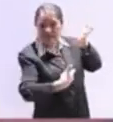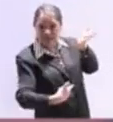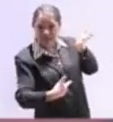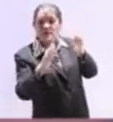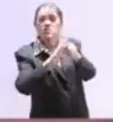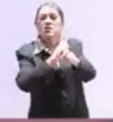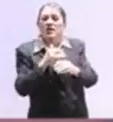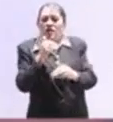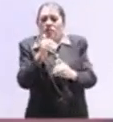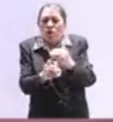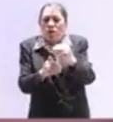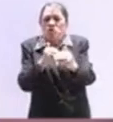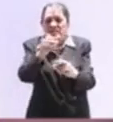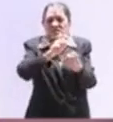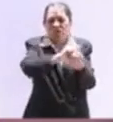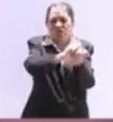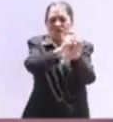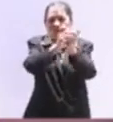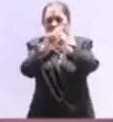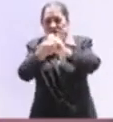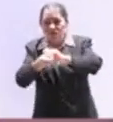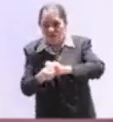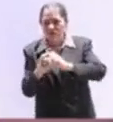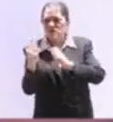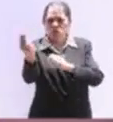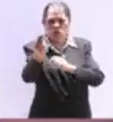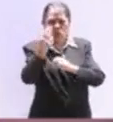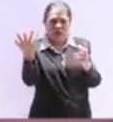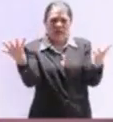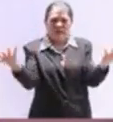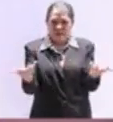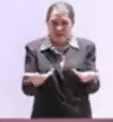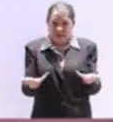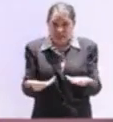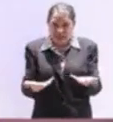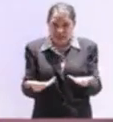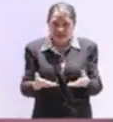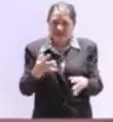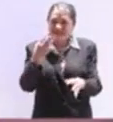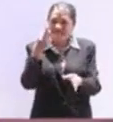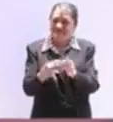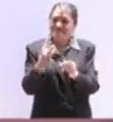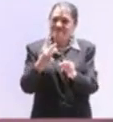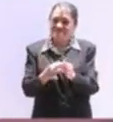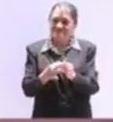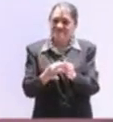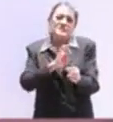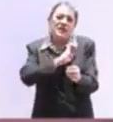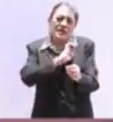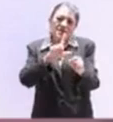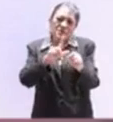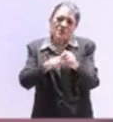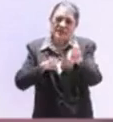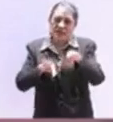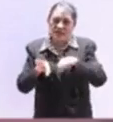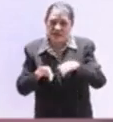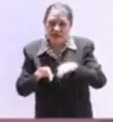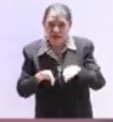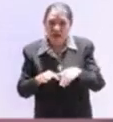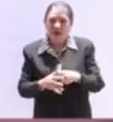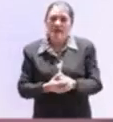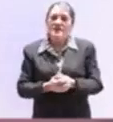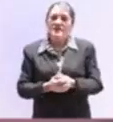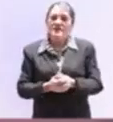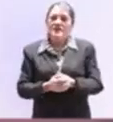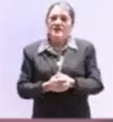vivido México, ustedes han sido protagonistas de ese cambio. Particularmente, los ciudadanos de